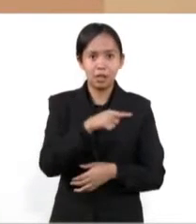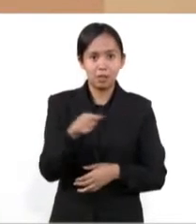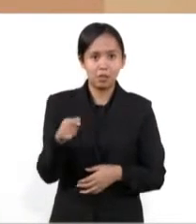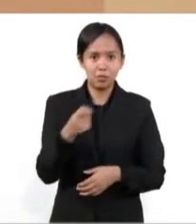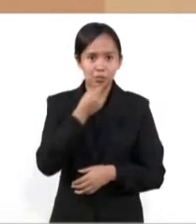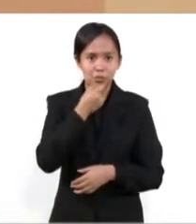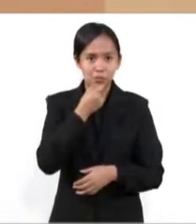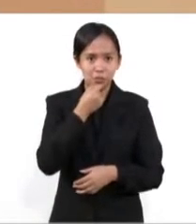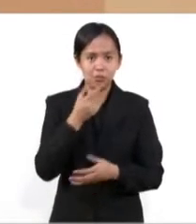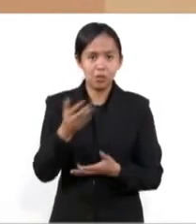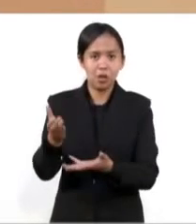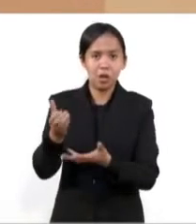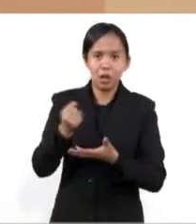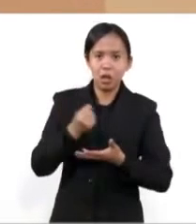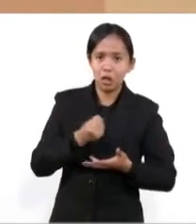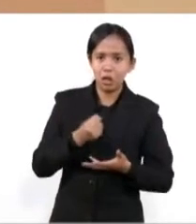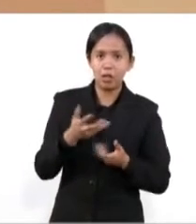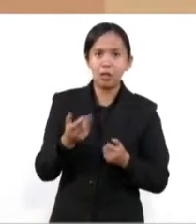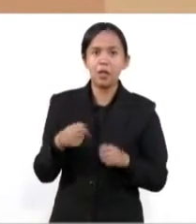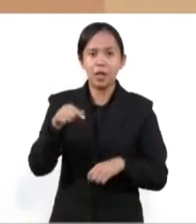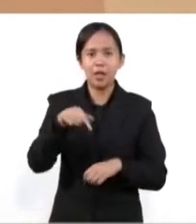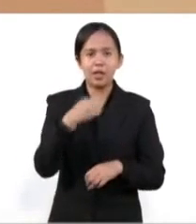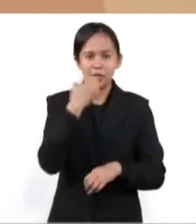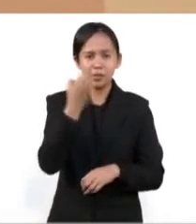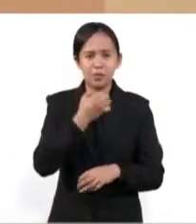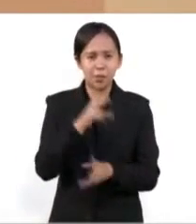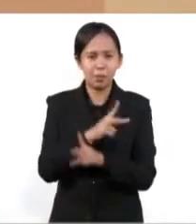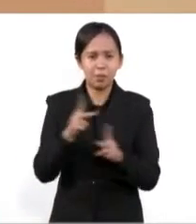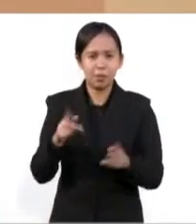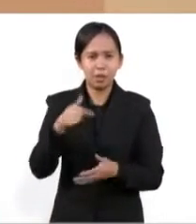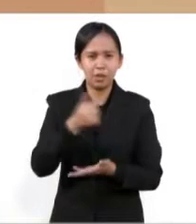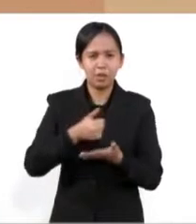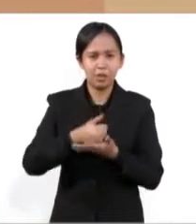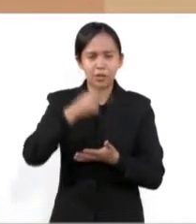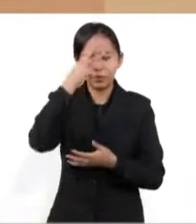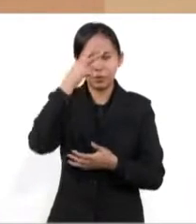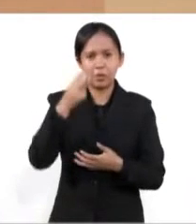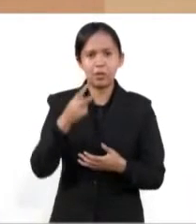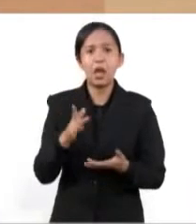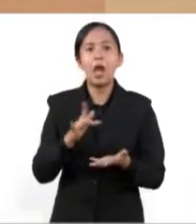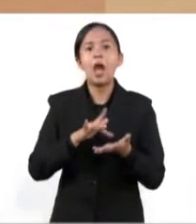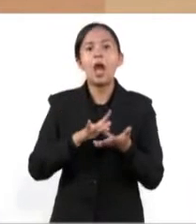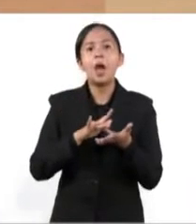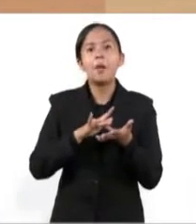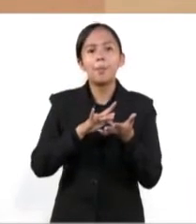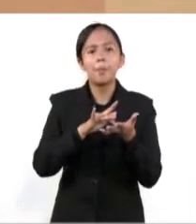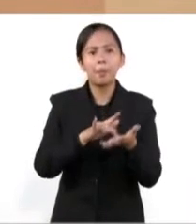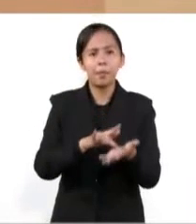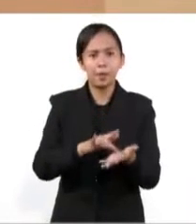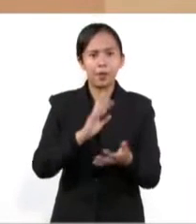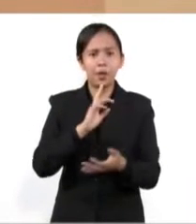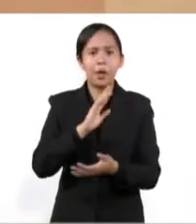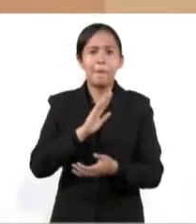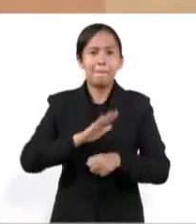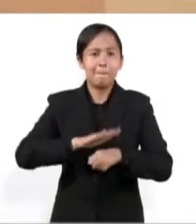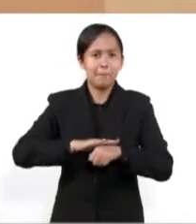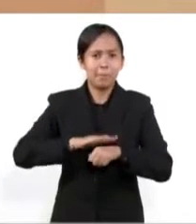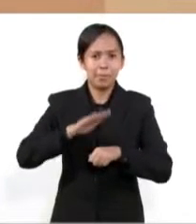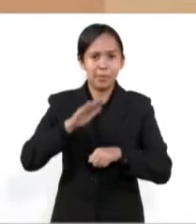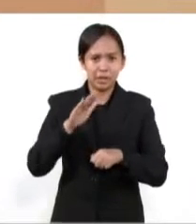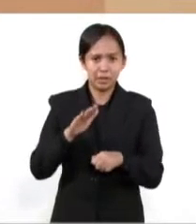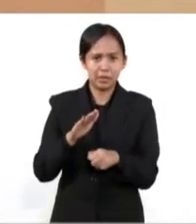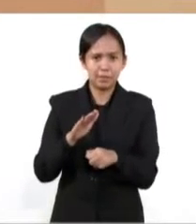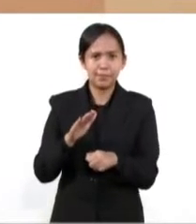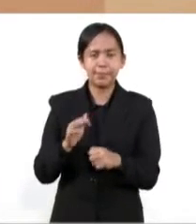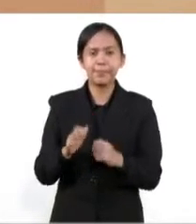que van a escuela pública en la Ciudad de México fuera el apoyo mucho más arriba de lo que es